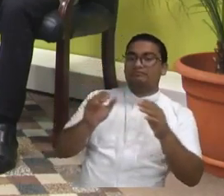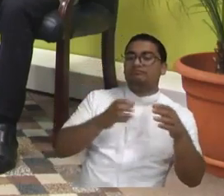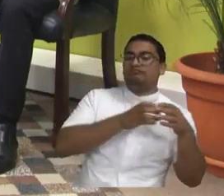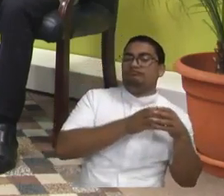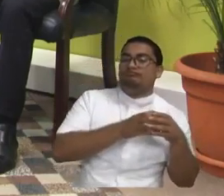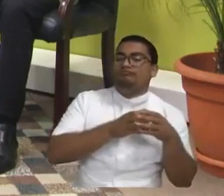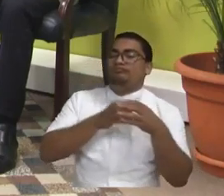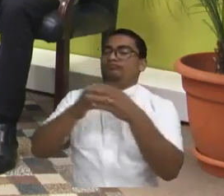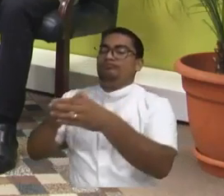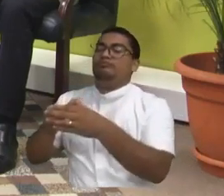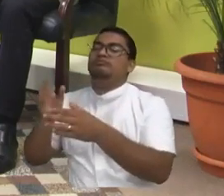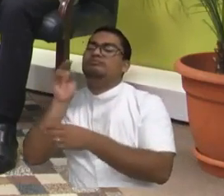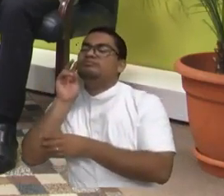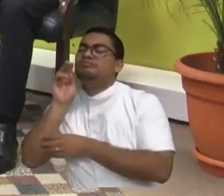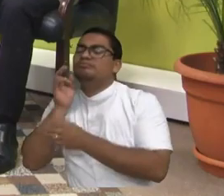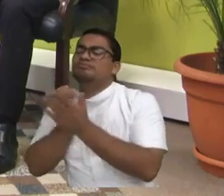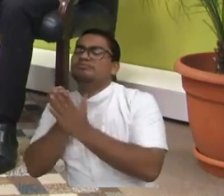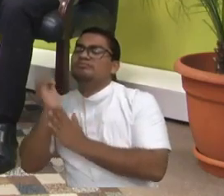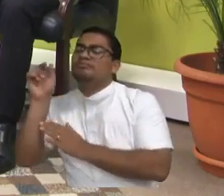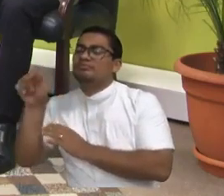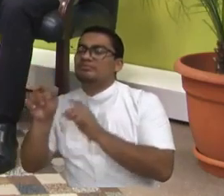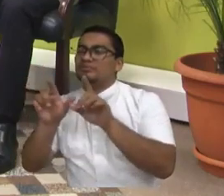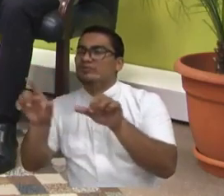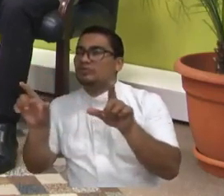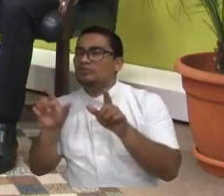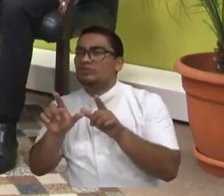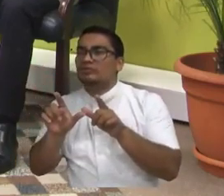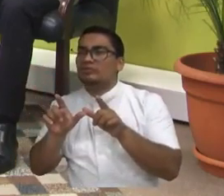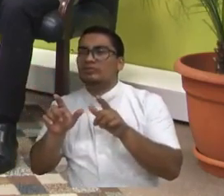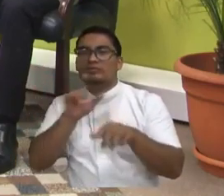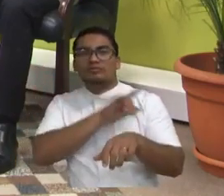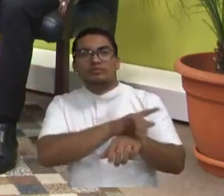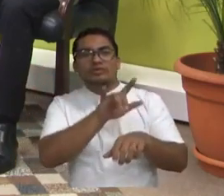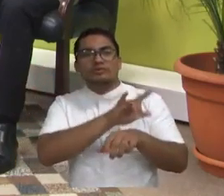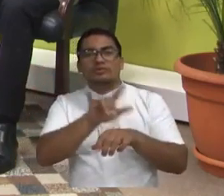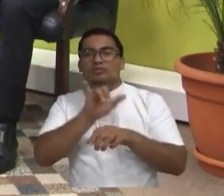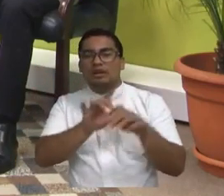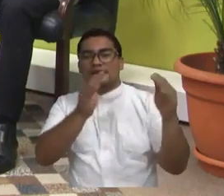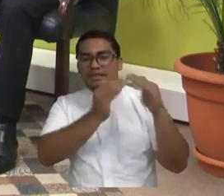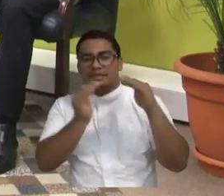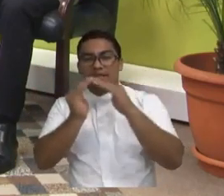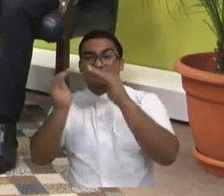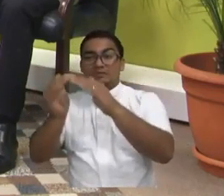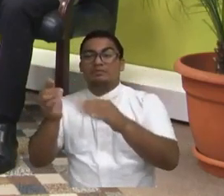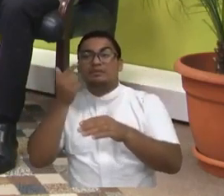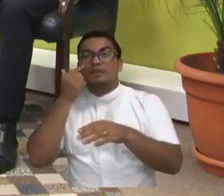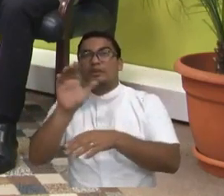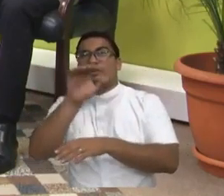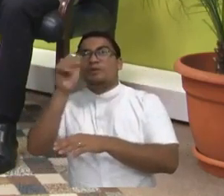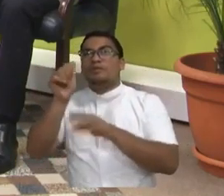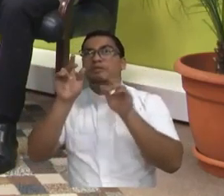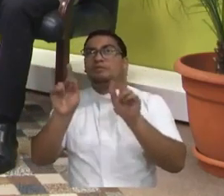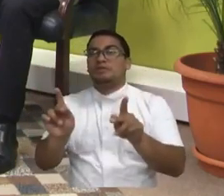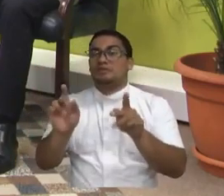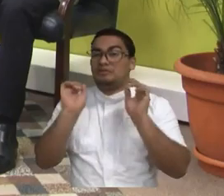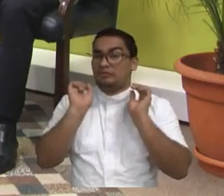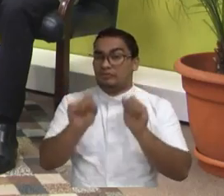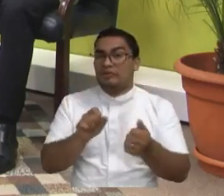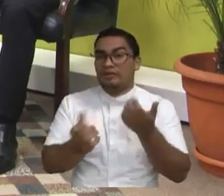Exactamente. Ustedes dicen que hacen como una búsqueda para ver si otras personas pueden estar